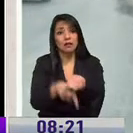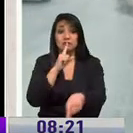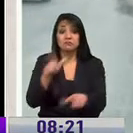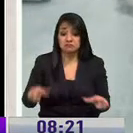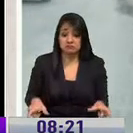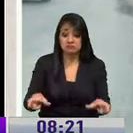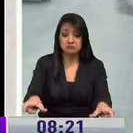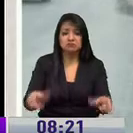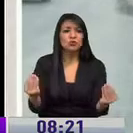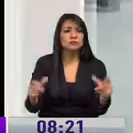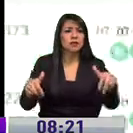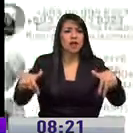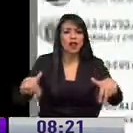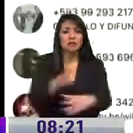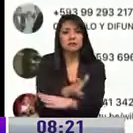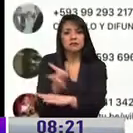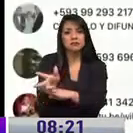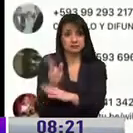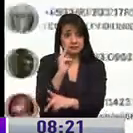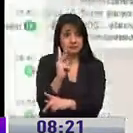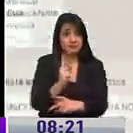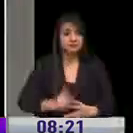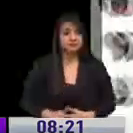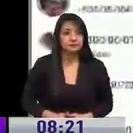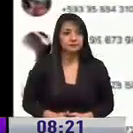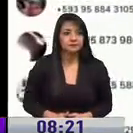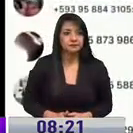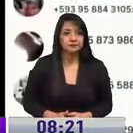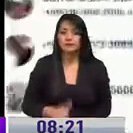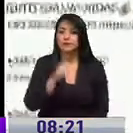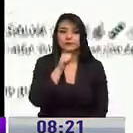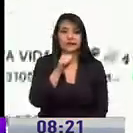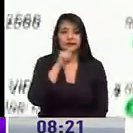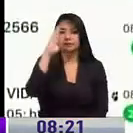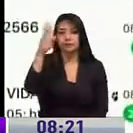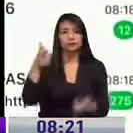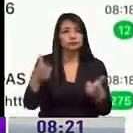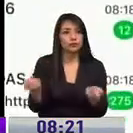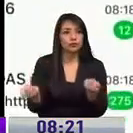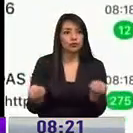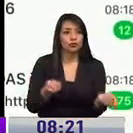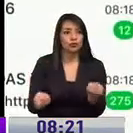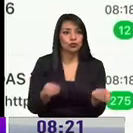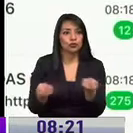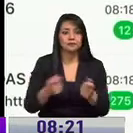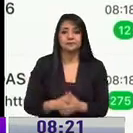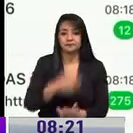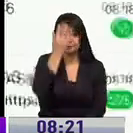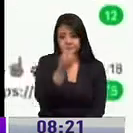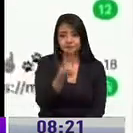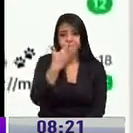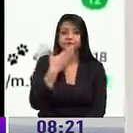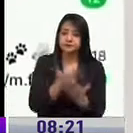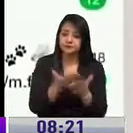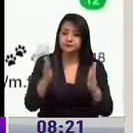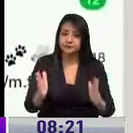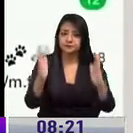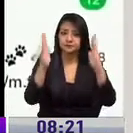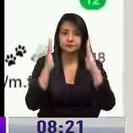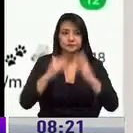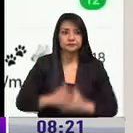vean, increíble realmente, increíble. Falta de la acción de la policía. Buenos días, gracias por compartir.